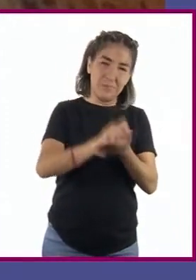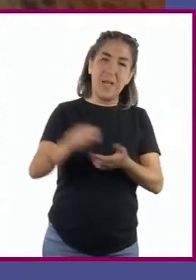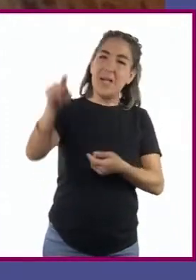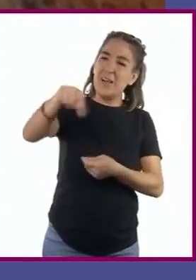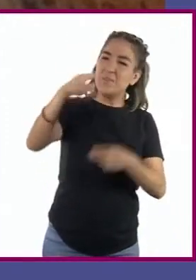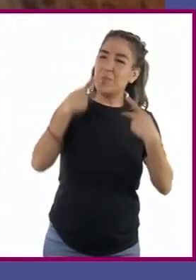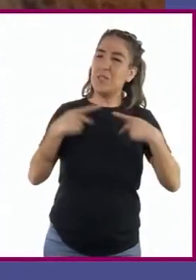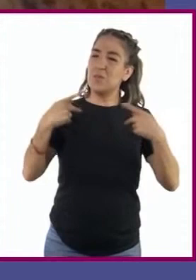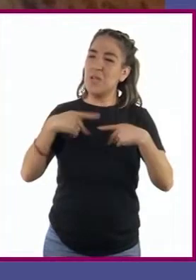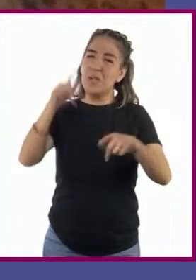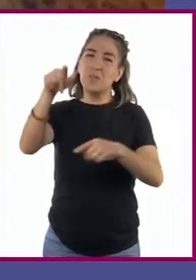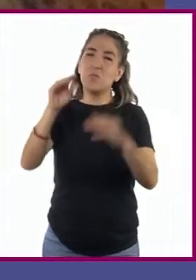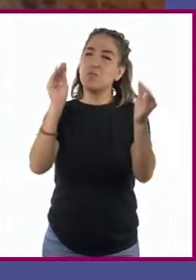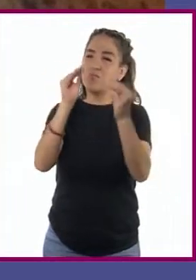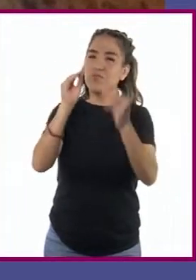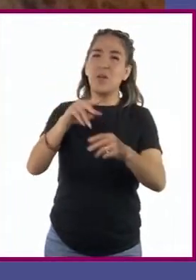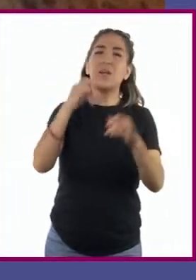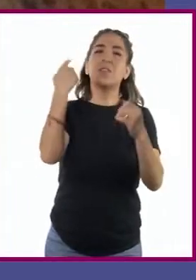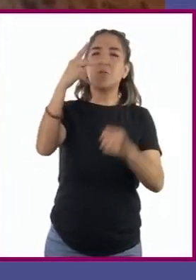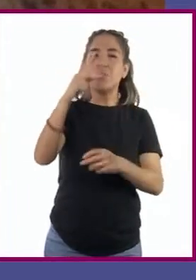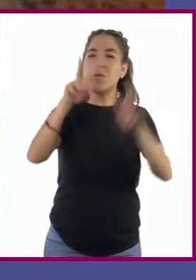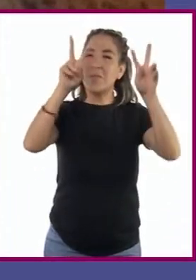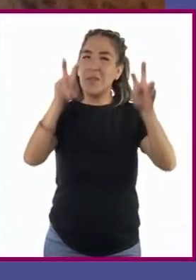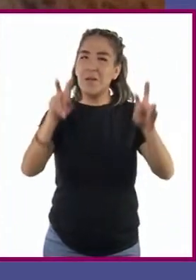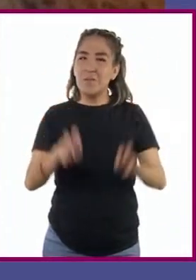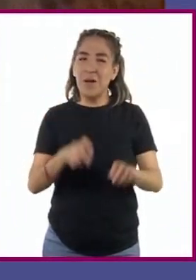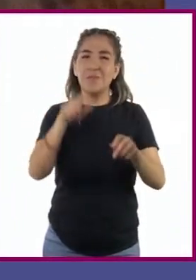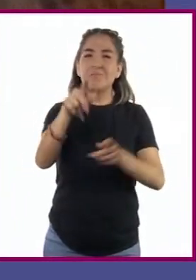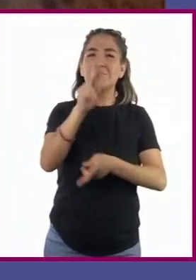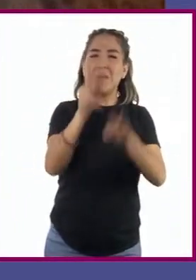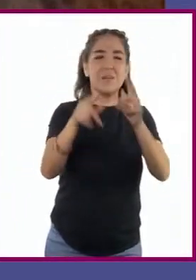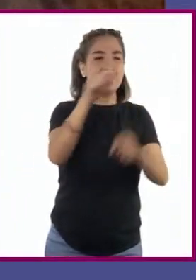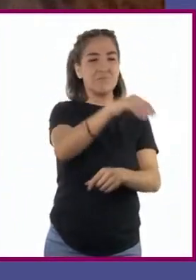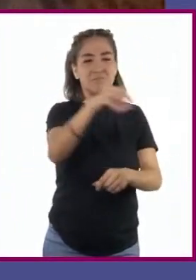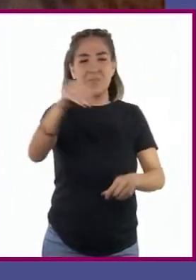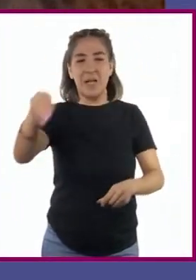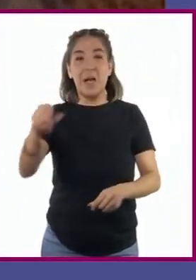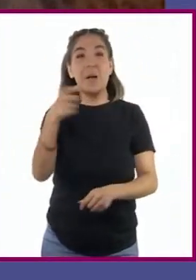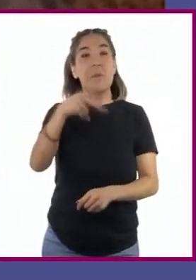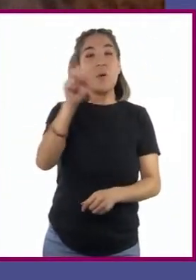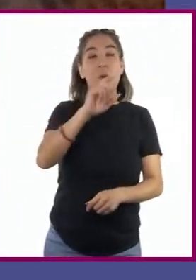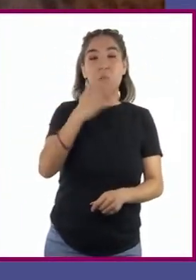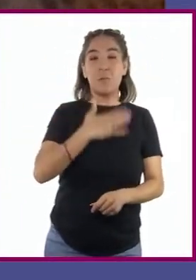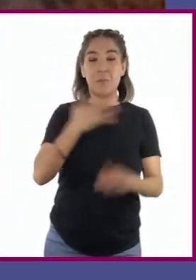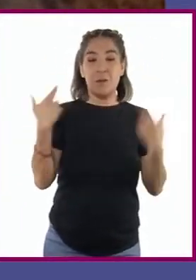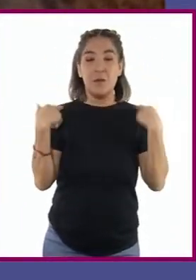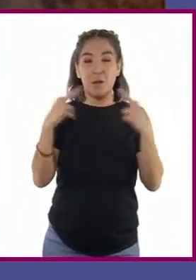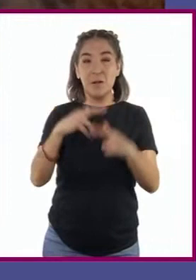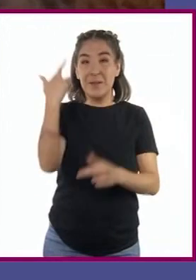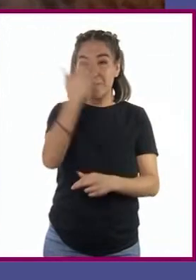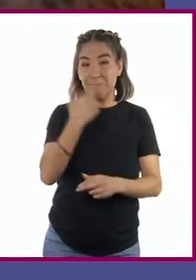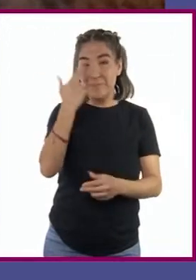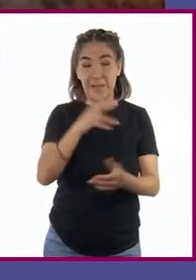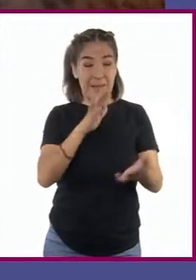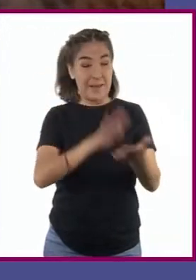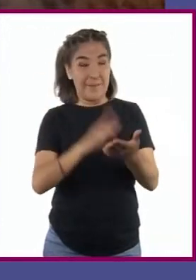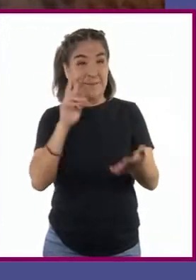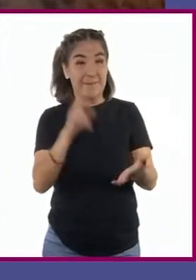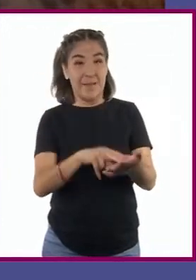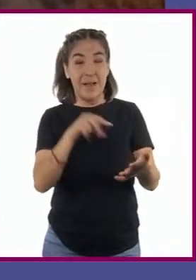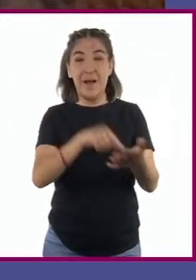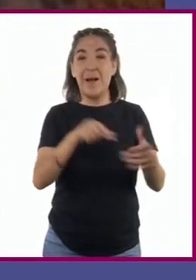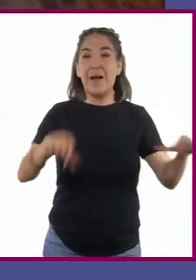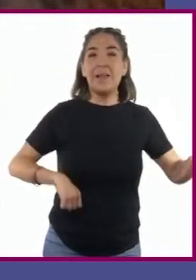más importantes de cada una de las mesas redondas. Pero cuando mi profesor revisó la actividad, me